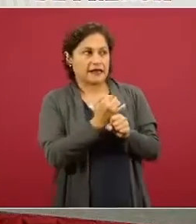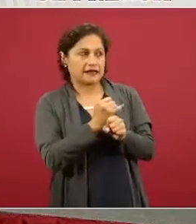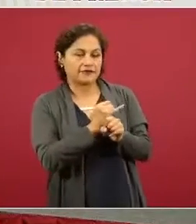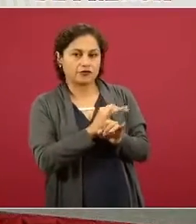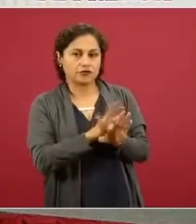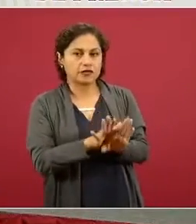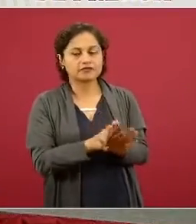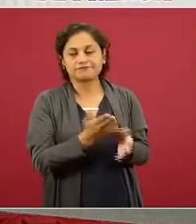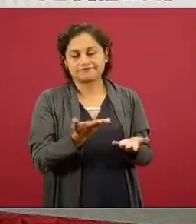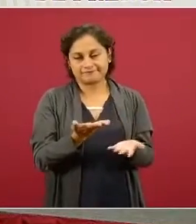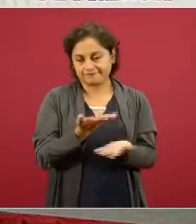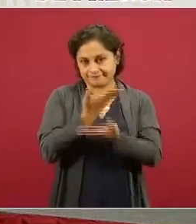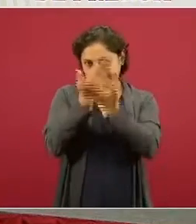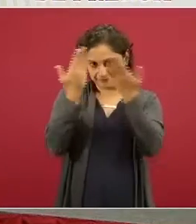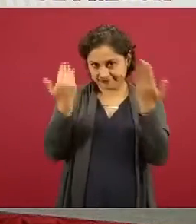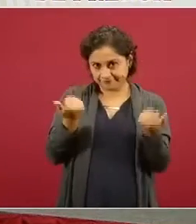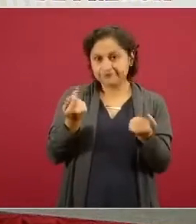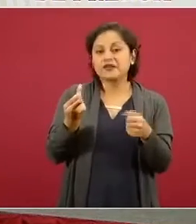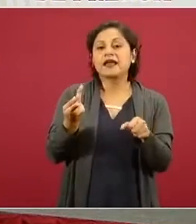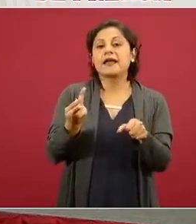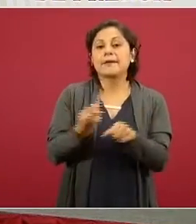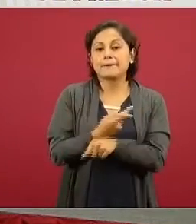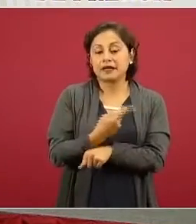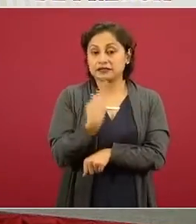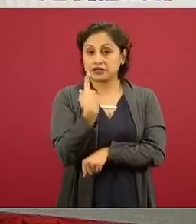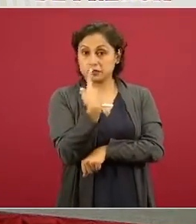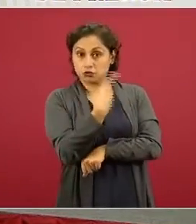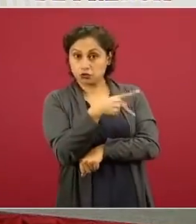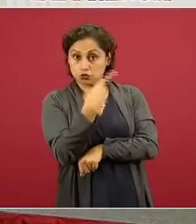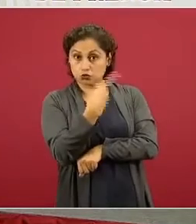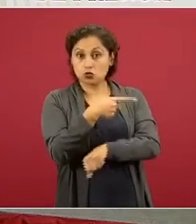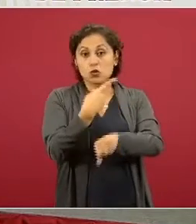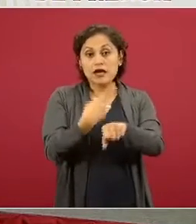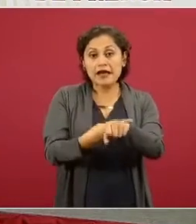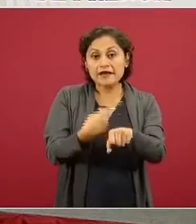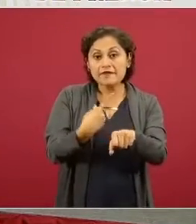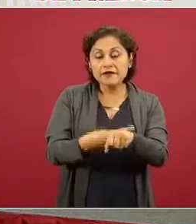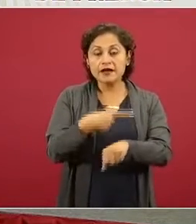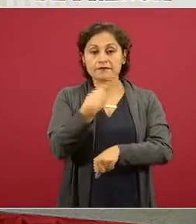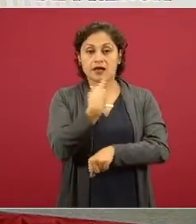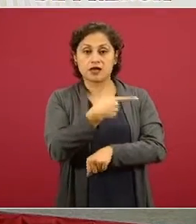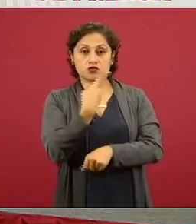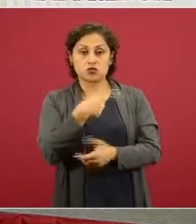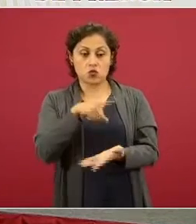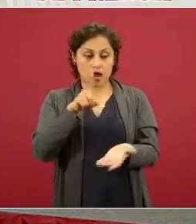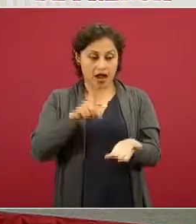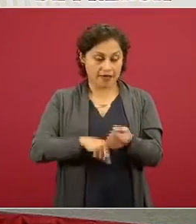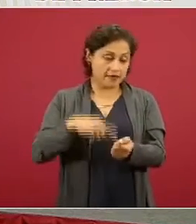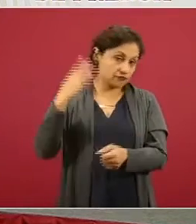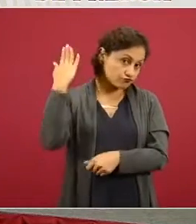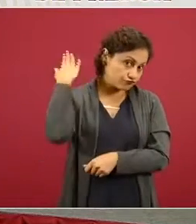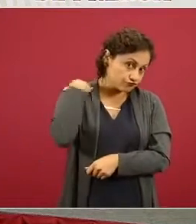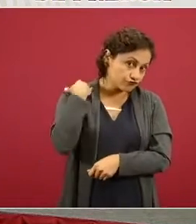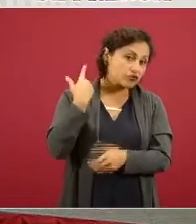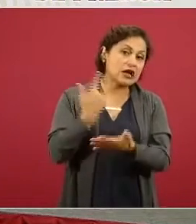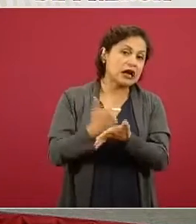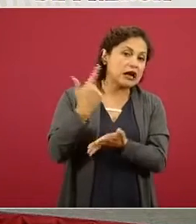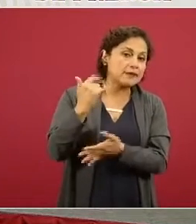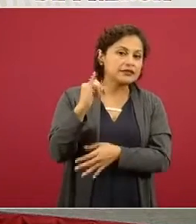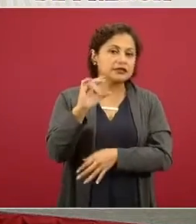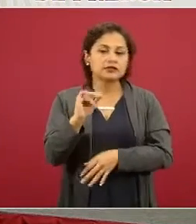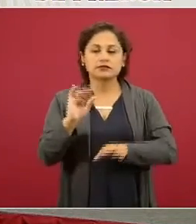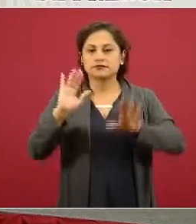¿no? Entonces es muy difícil saber exactamente cuál era el estado clínico, cuál era el compromiso que tenía pulmonar, digo, es muy difícil.